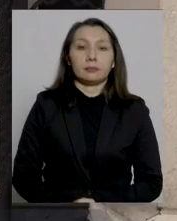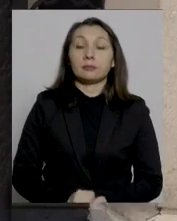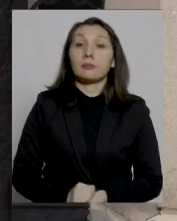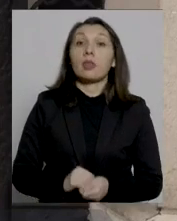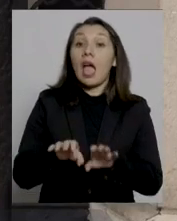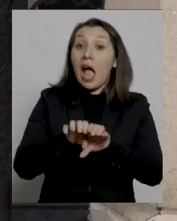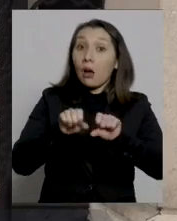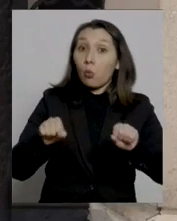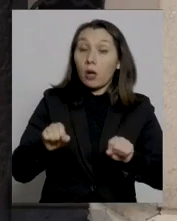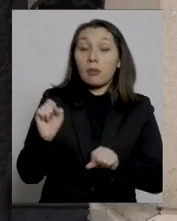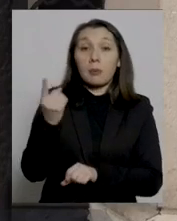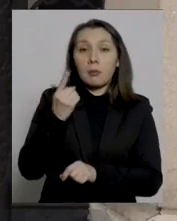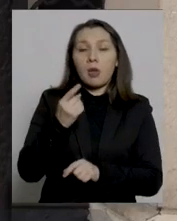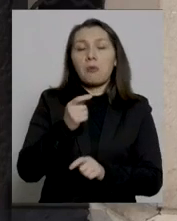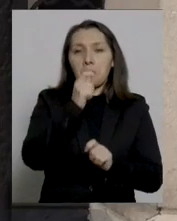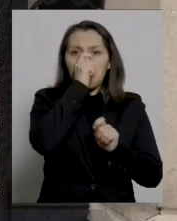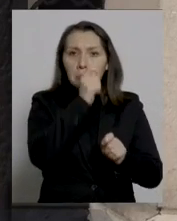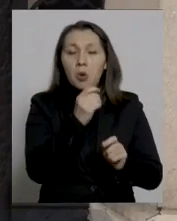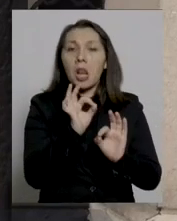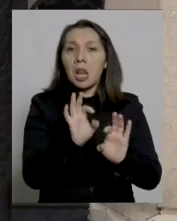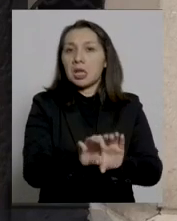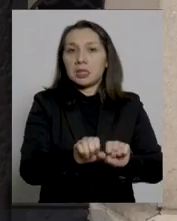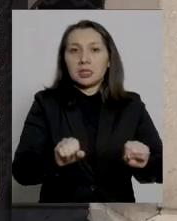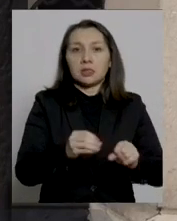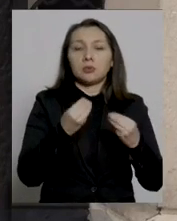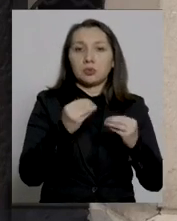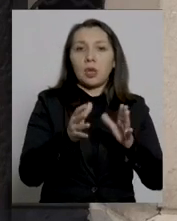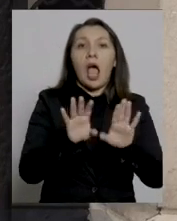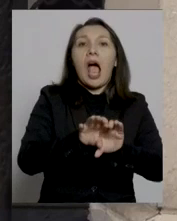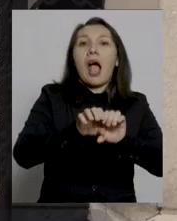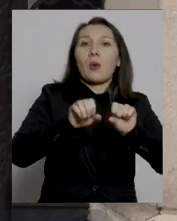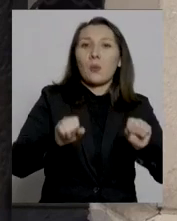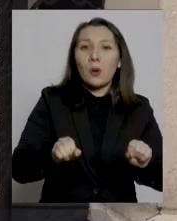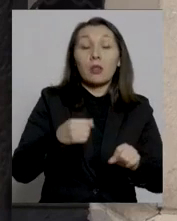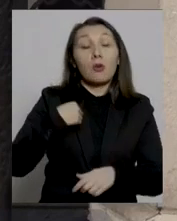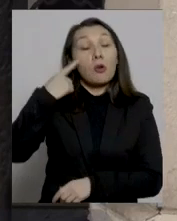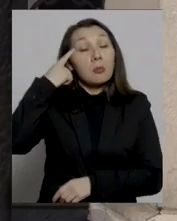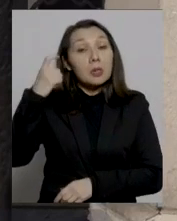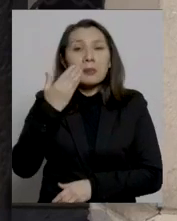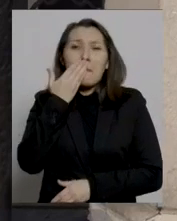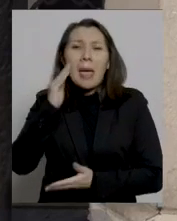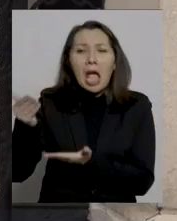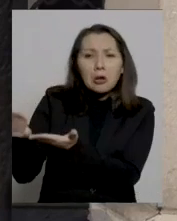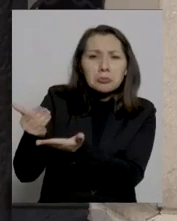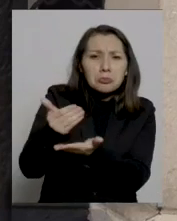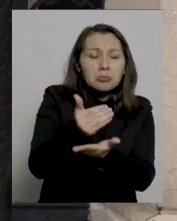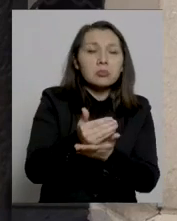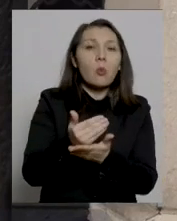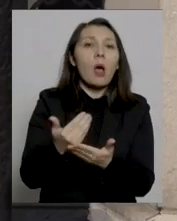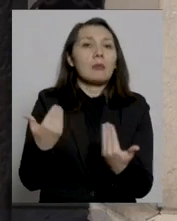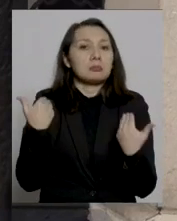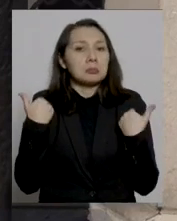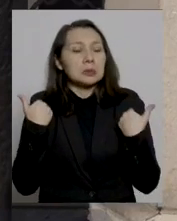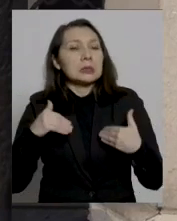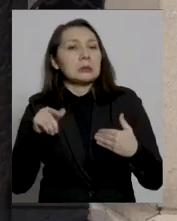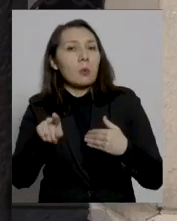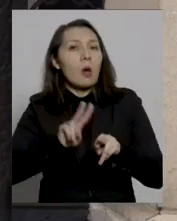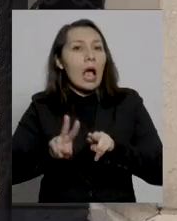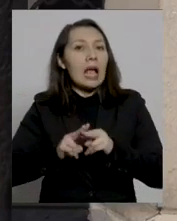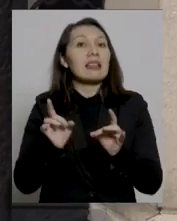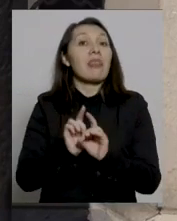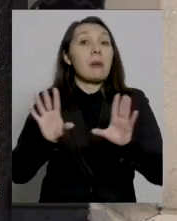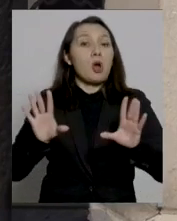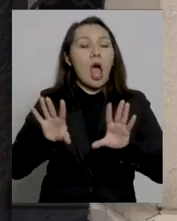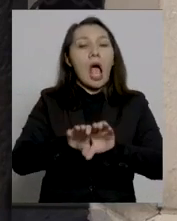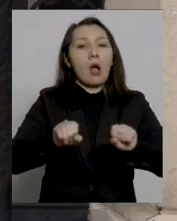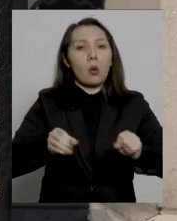Respecto al acuerdo, yo primero quiero valorar que se haya concretado y materializado este acuerdo, que creo que recoge lo mejor de nuestras prácticas democráticas de los últimos años, un